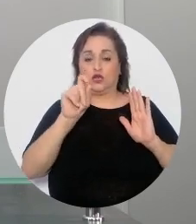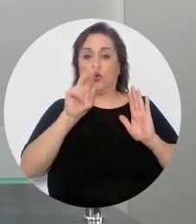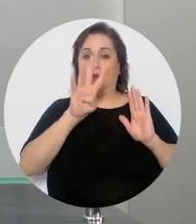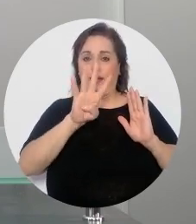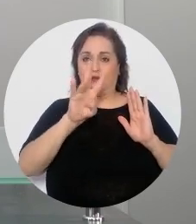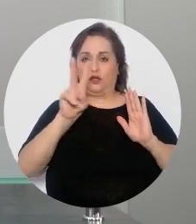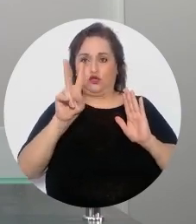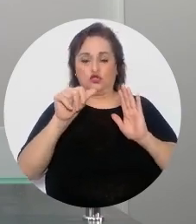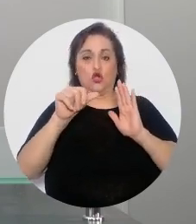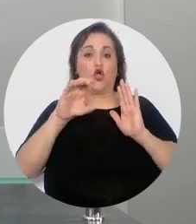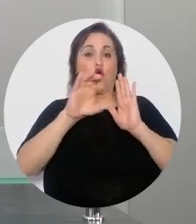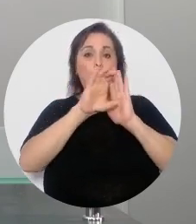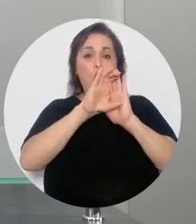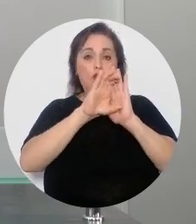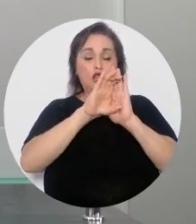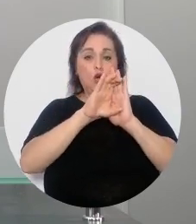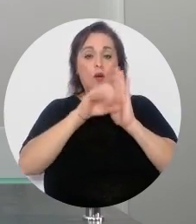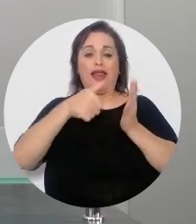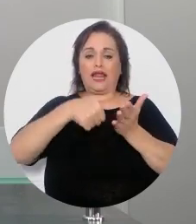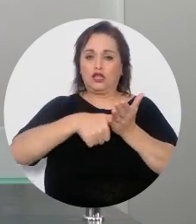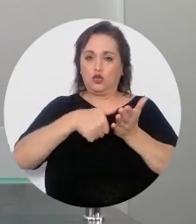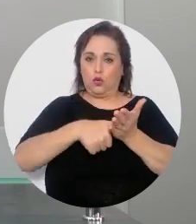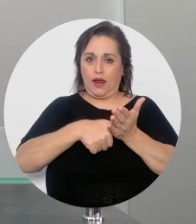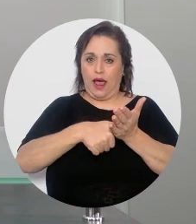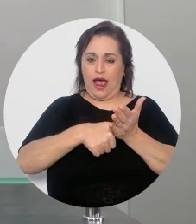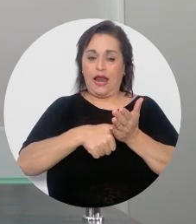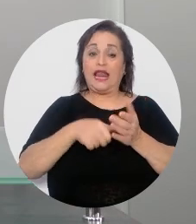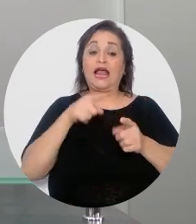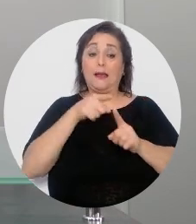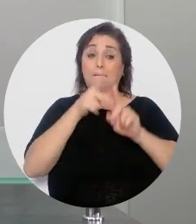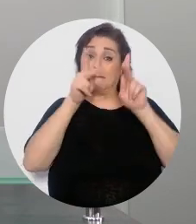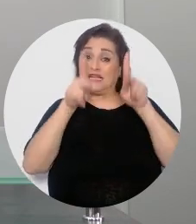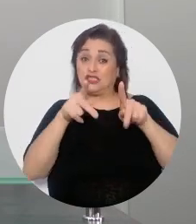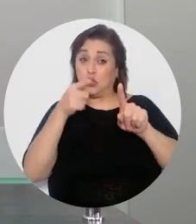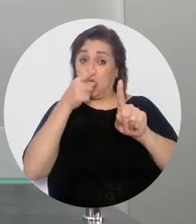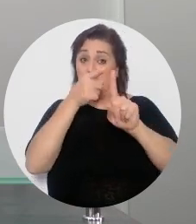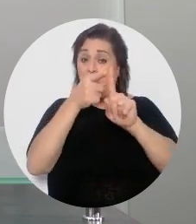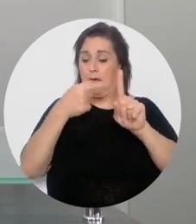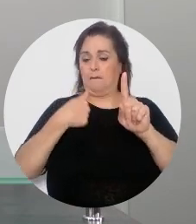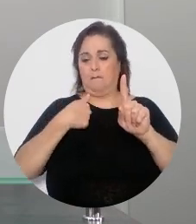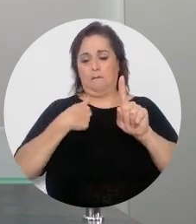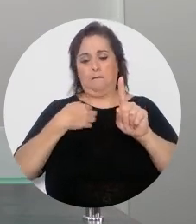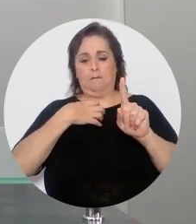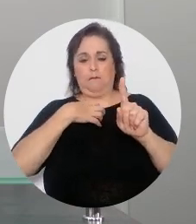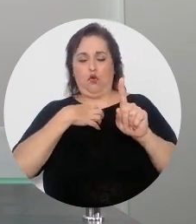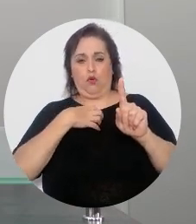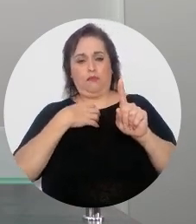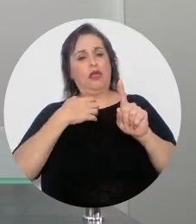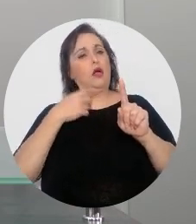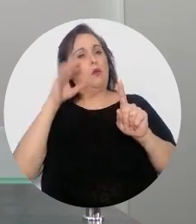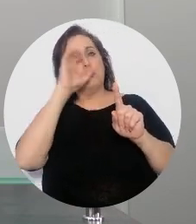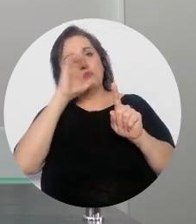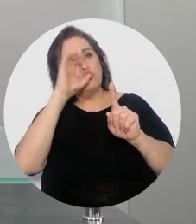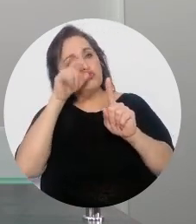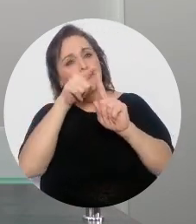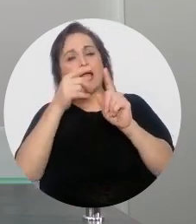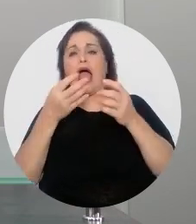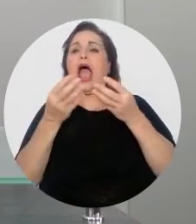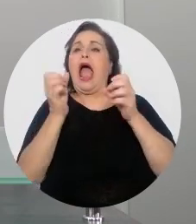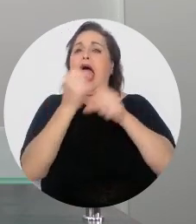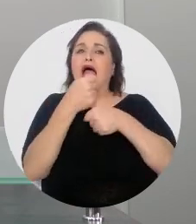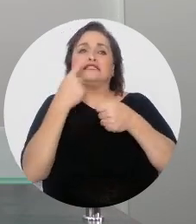artículo 142 del Código Electoral, porque se entiende que es el destinatario quien activamente